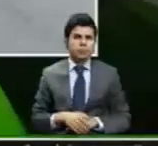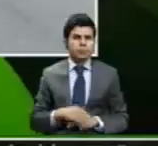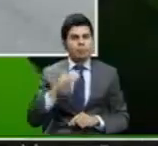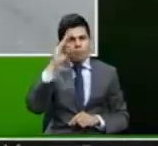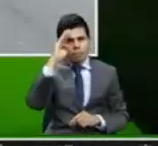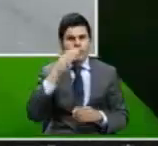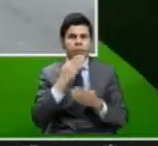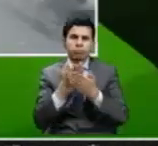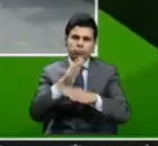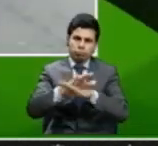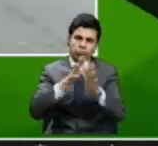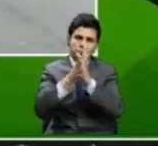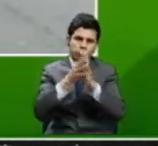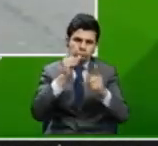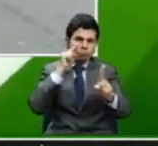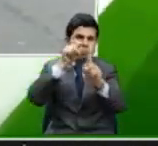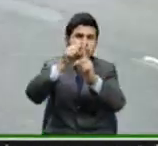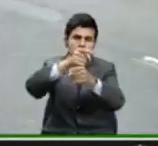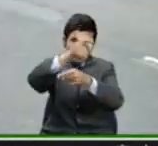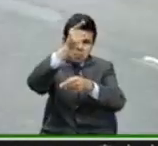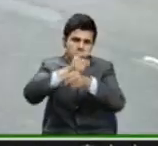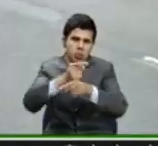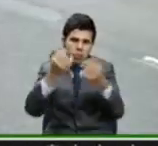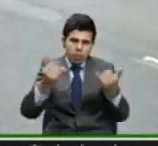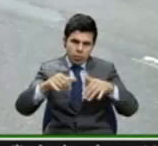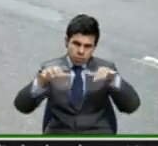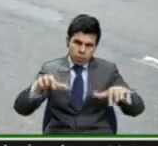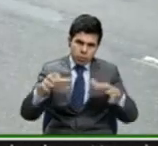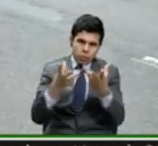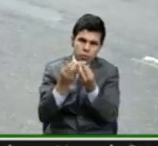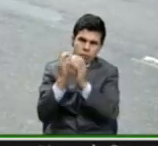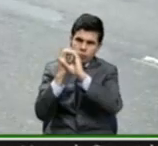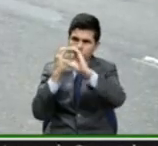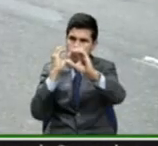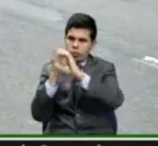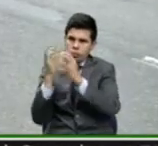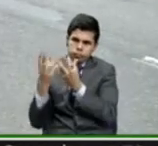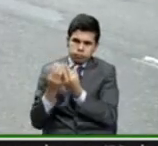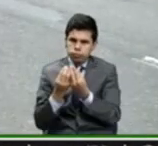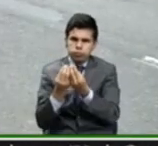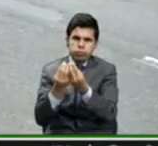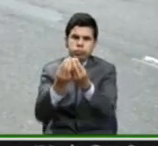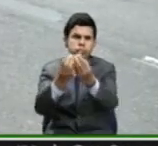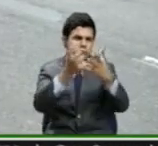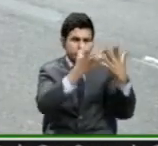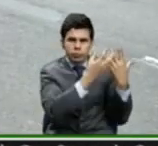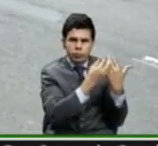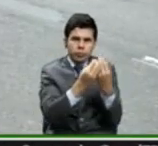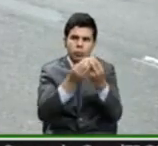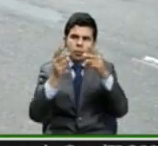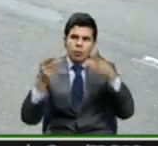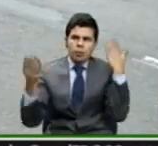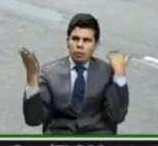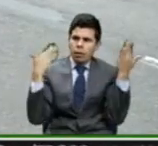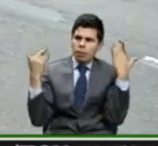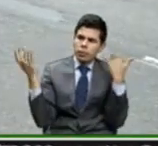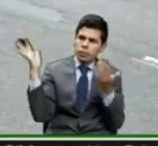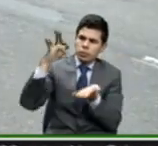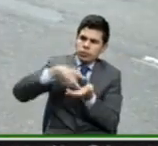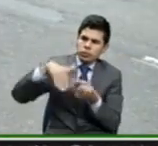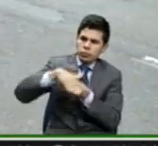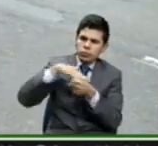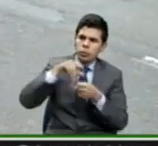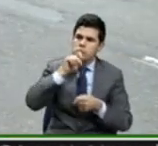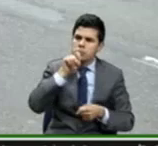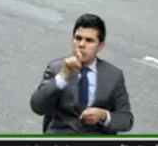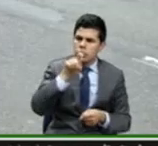tardes, pues el objetivo sí se cumplió. En estos buses fueron llegando de grupo en grupo los campesinos a la ciudad de